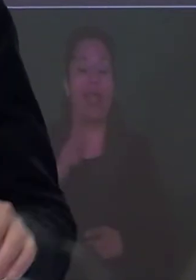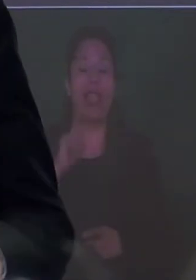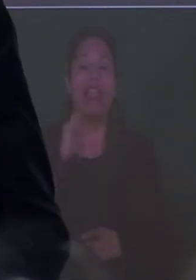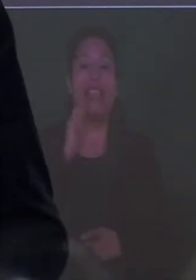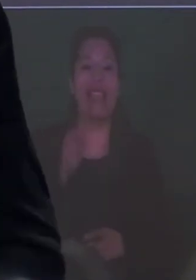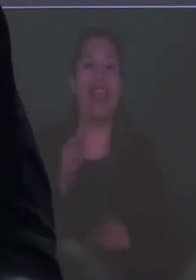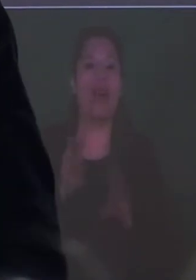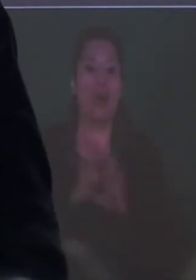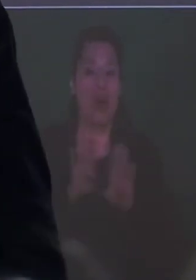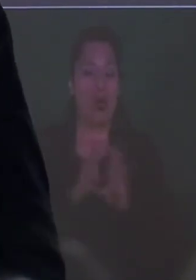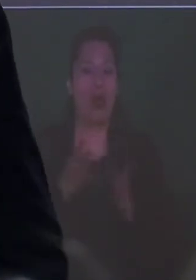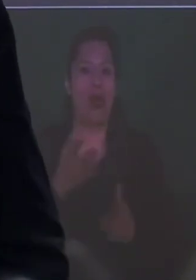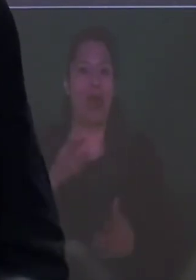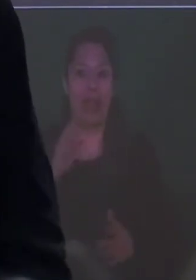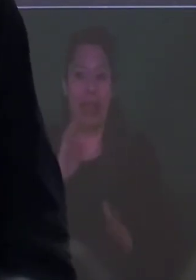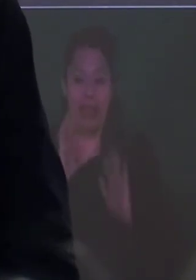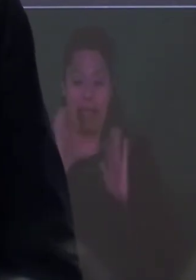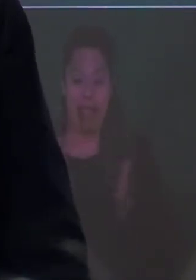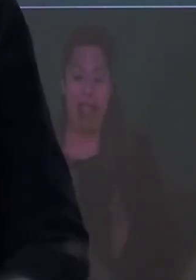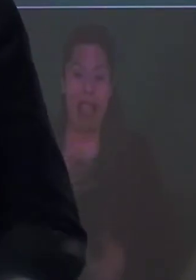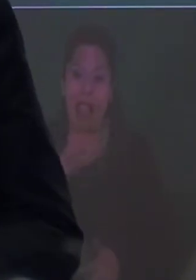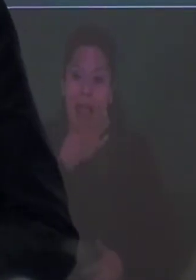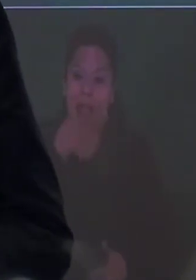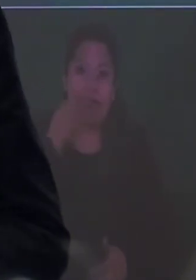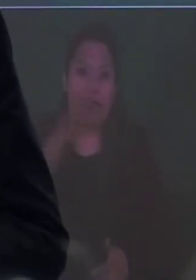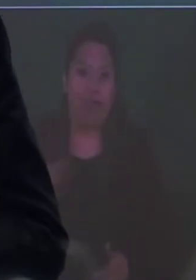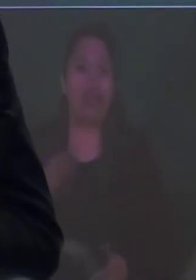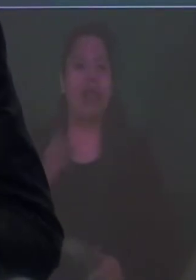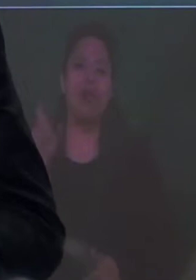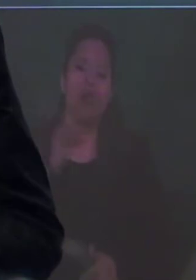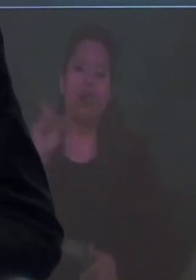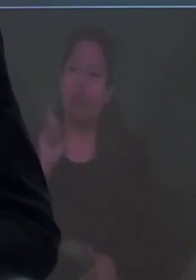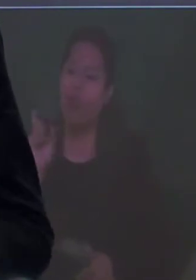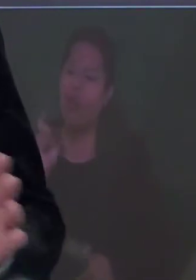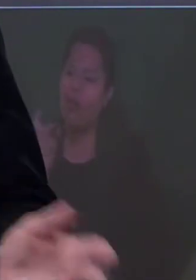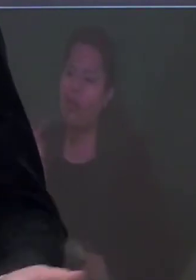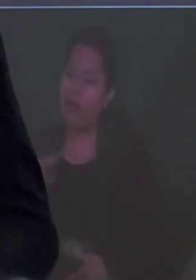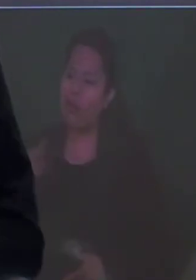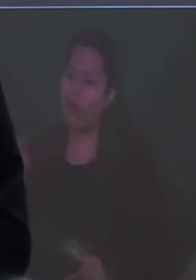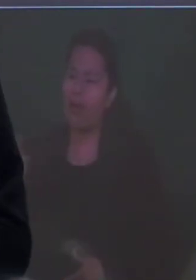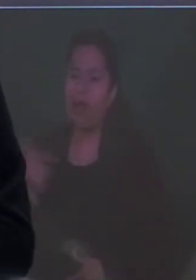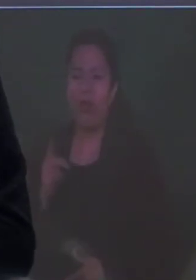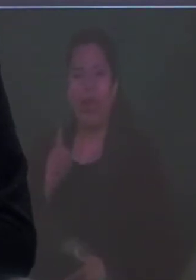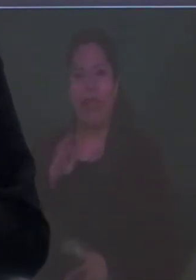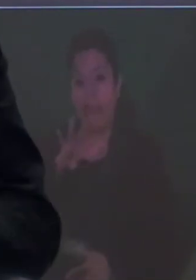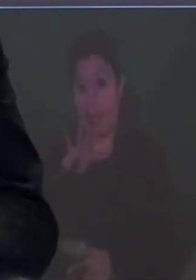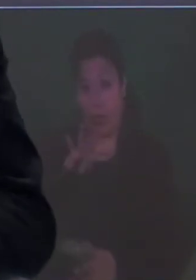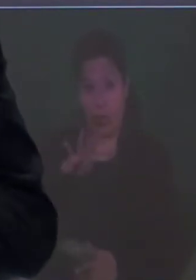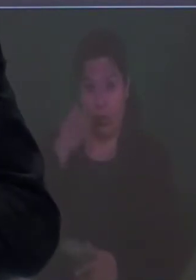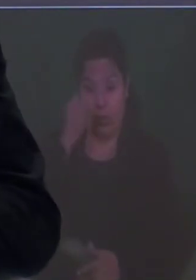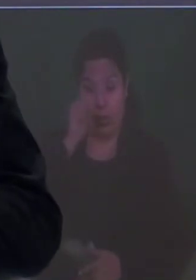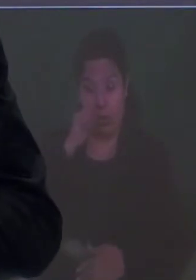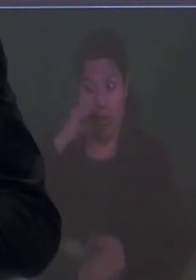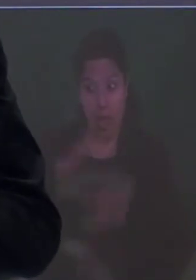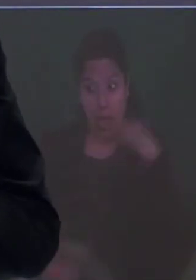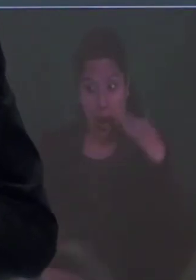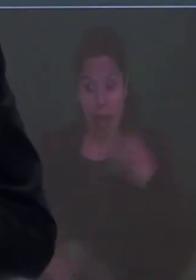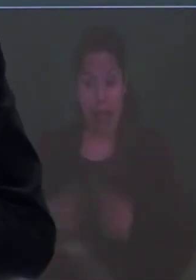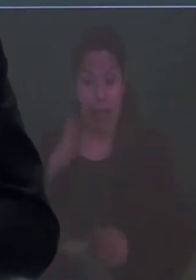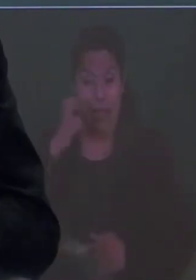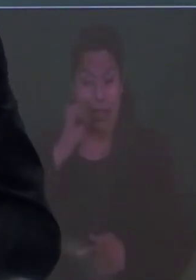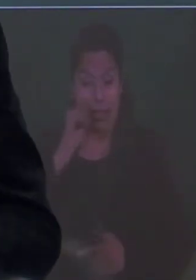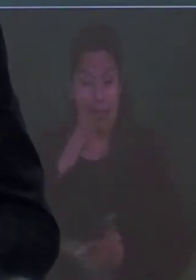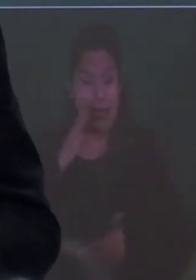no hoy no con los personajes que hoy toman las decisiones sino en el futuro queda todavía el último